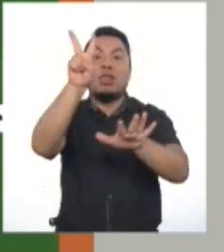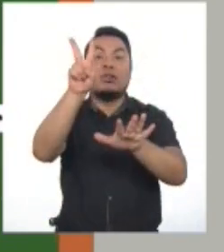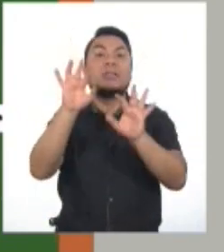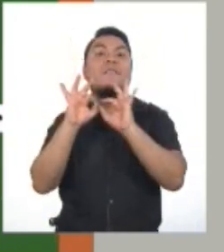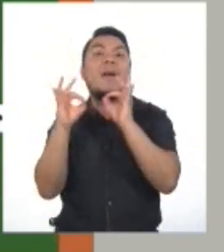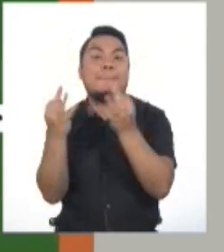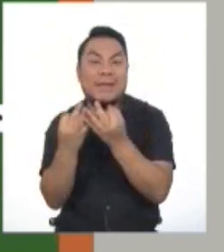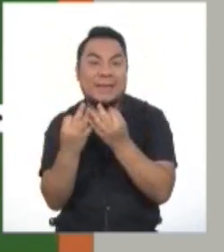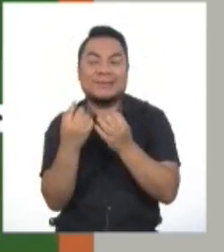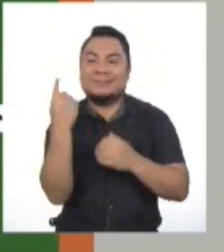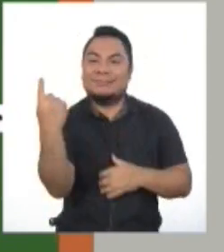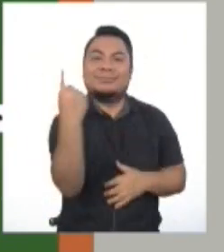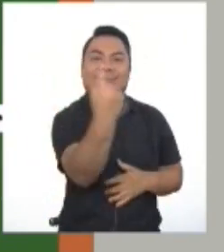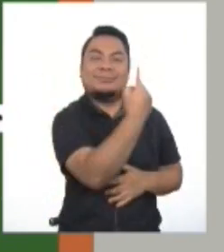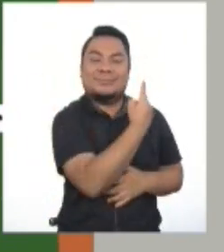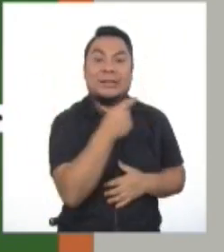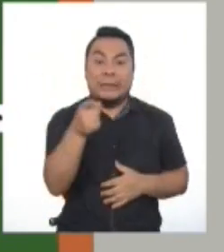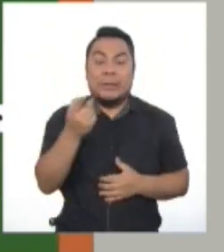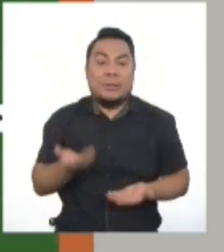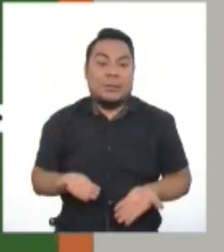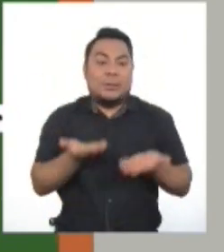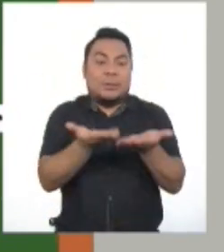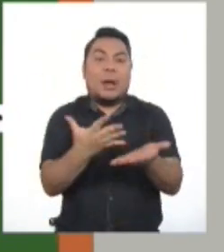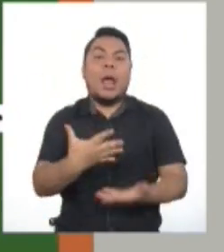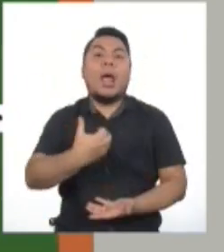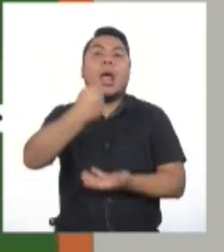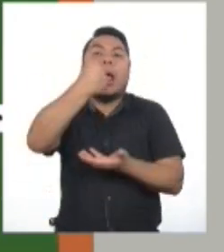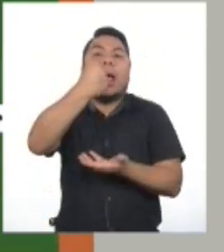total. Cada uno va a recibir una canasta.